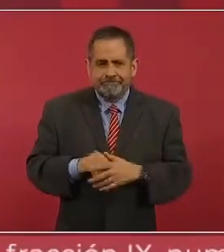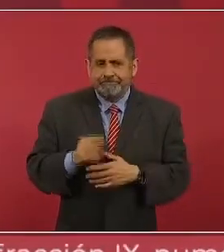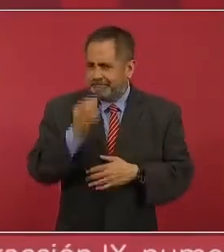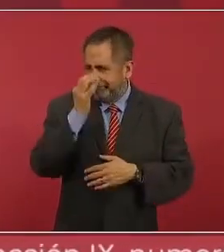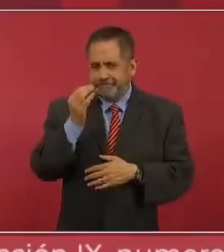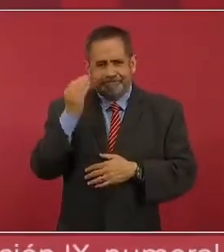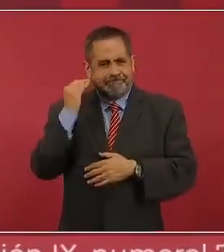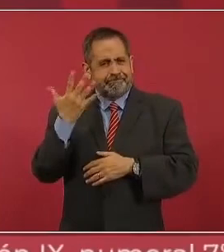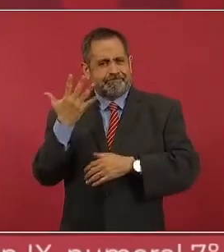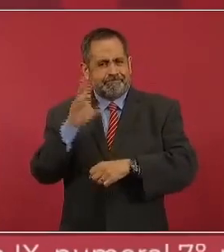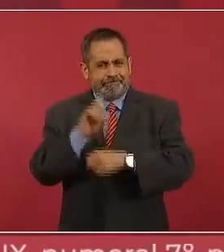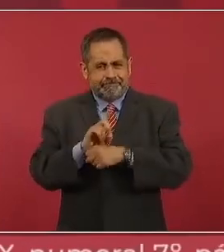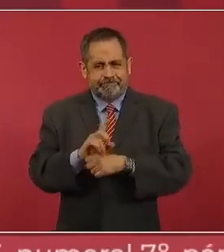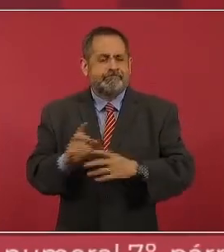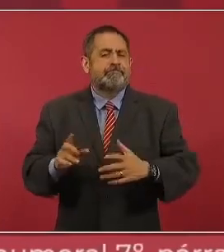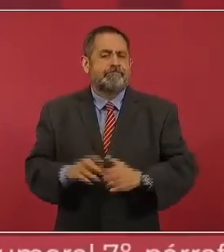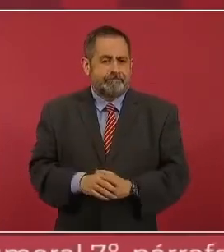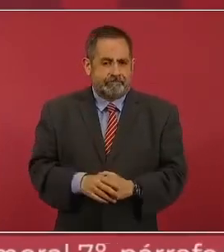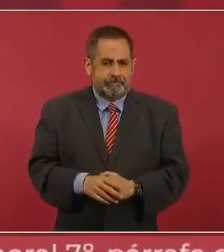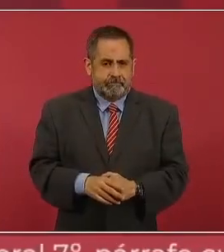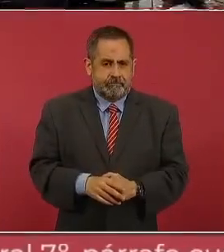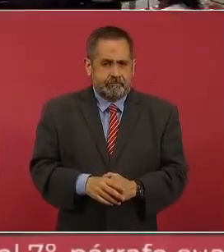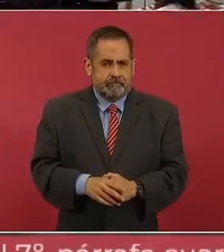5 días.